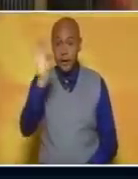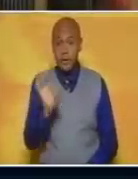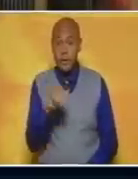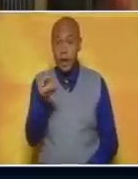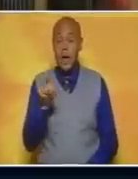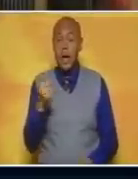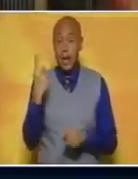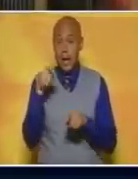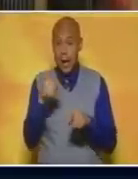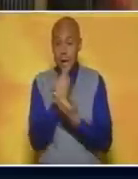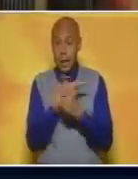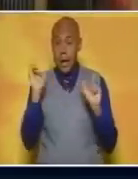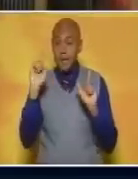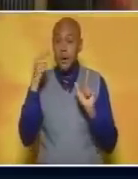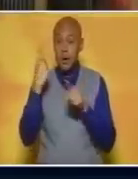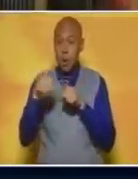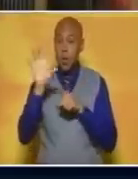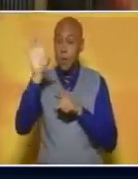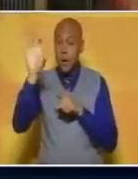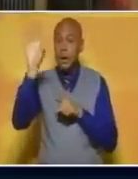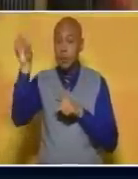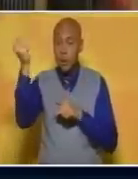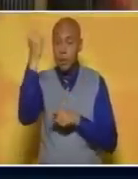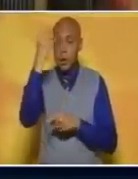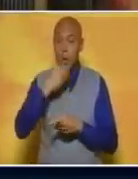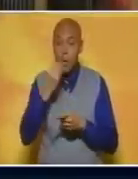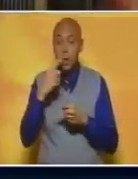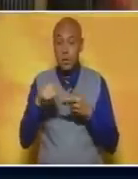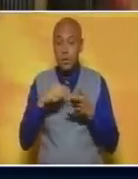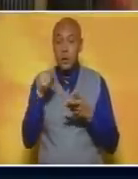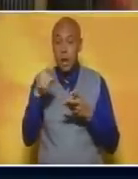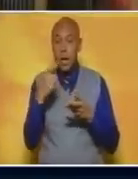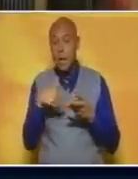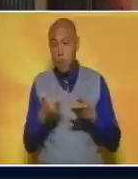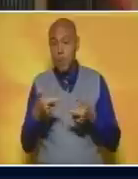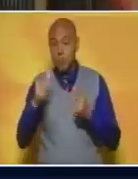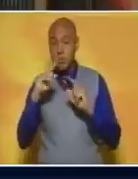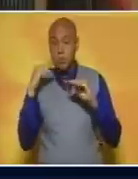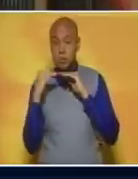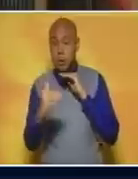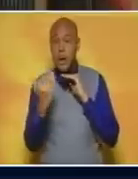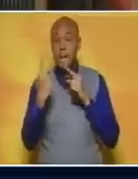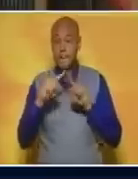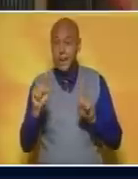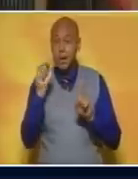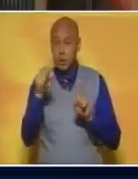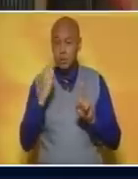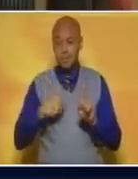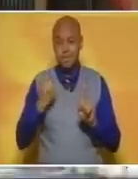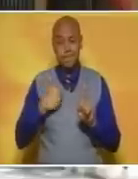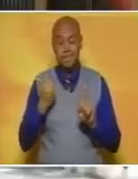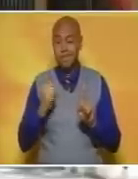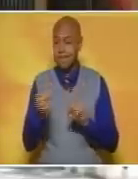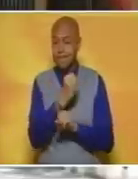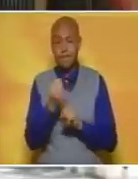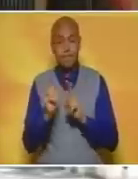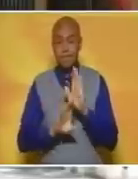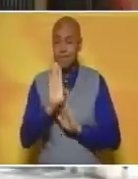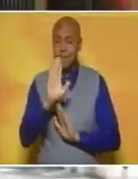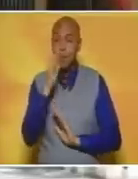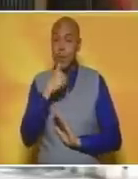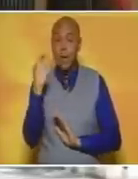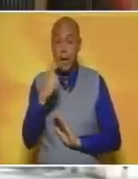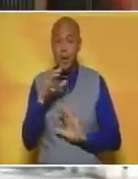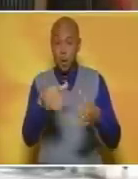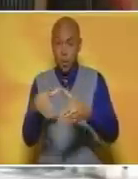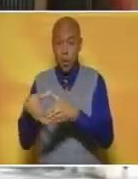que se aplicó a finales del año pasado solo sirvió para generar una sensación de bienestar. Sin embargo, esto en nada benefició a la economía, ya que en ninguno